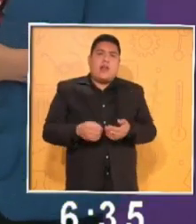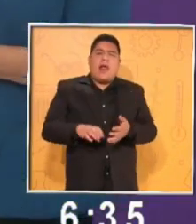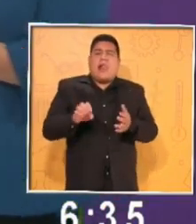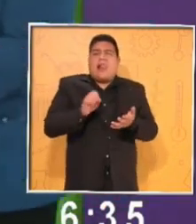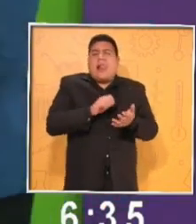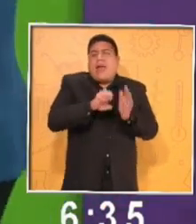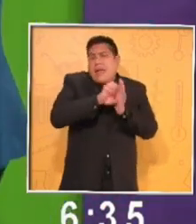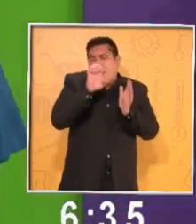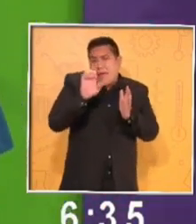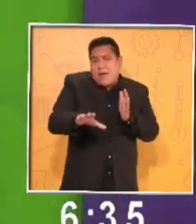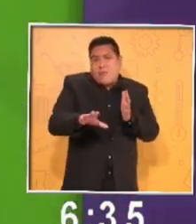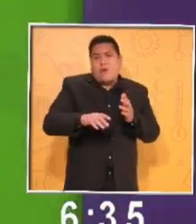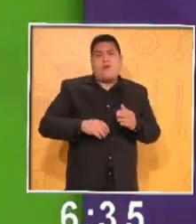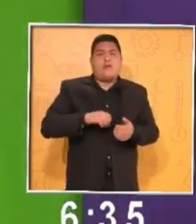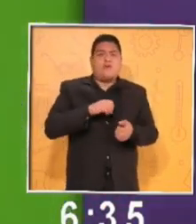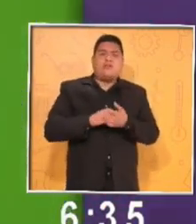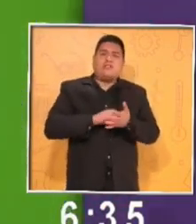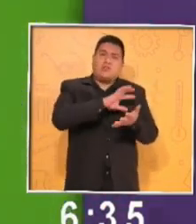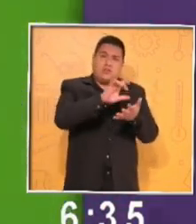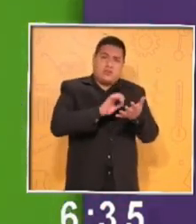opinión.